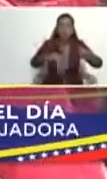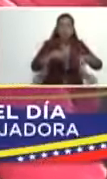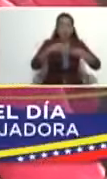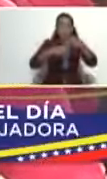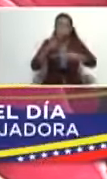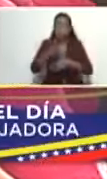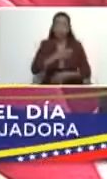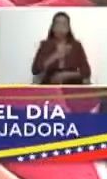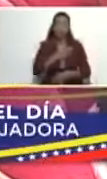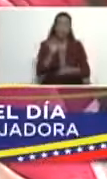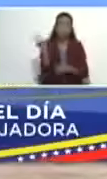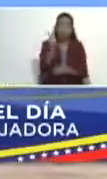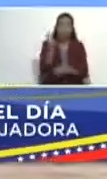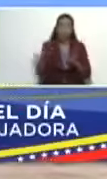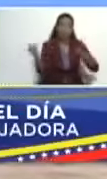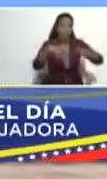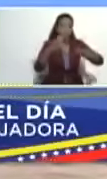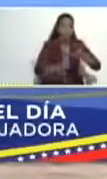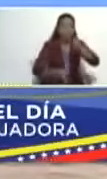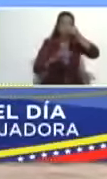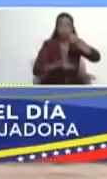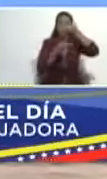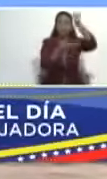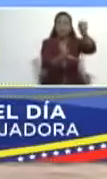in Venezuela.